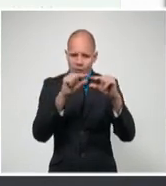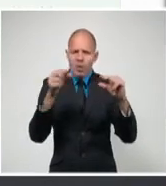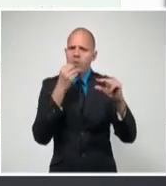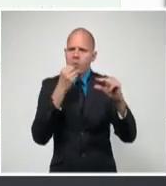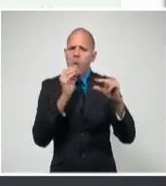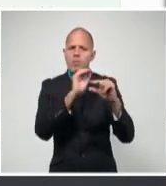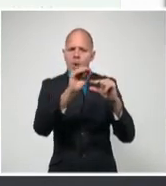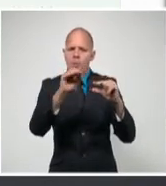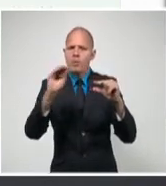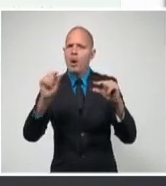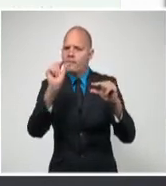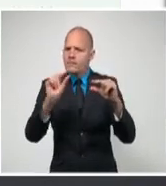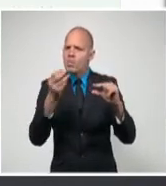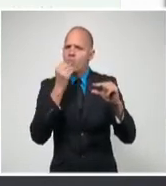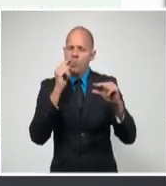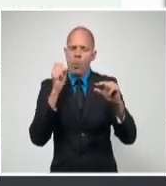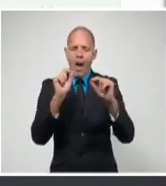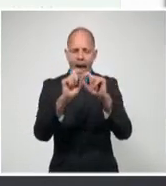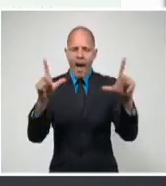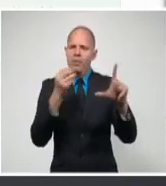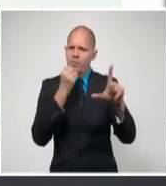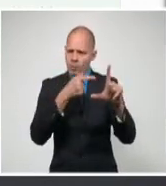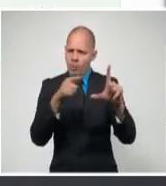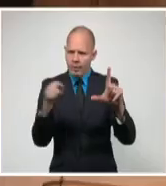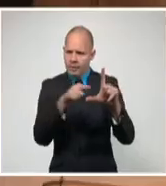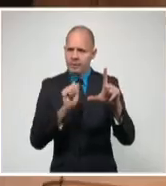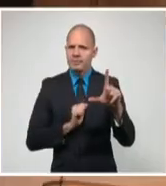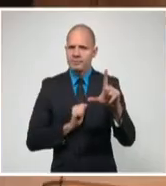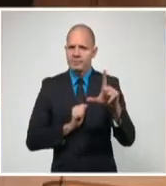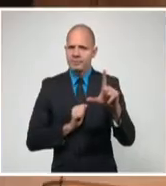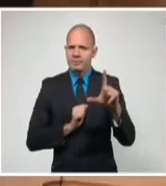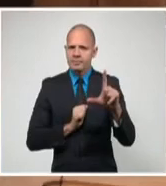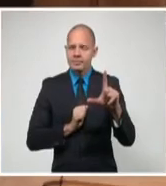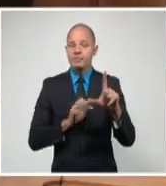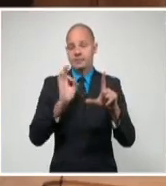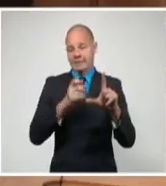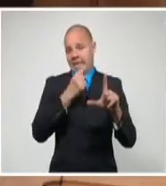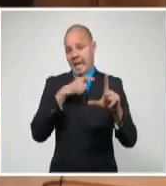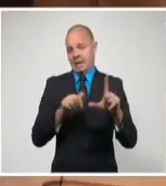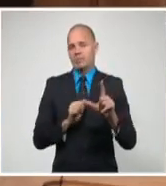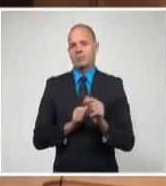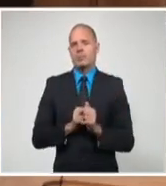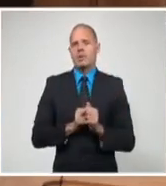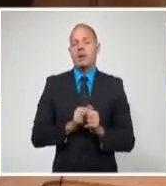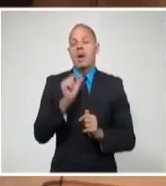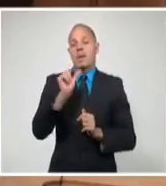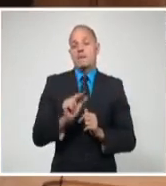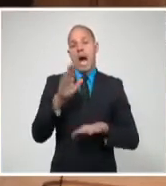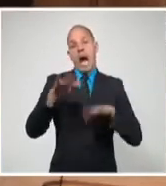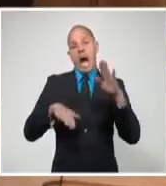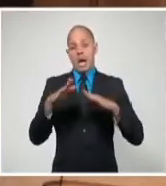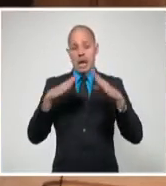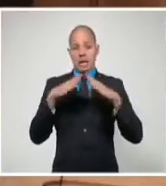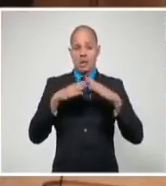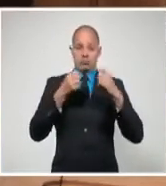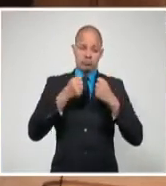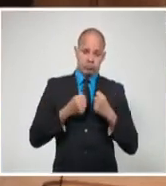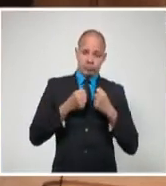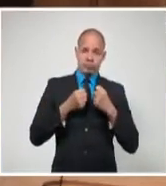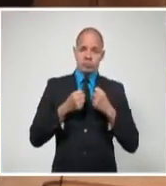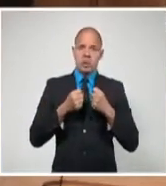como efecto ocurrió. Personas que nunca se reunieron físicamente, estamos hablando de total teletrabajo, y que hubo personas que colaboraron